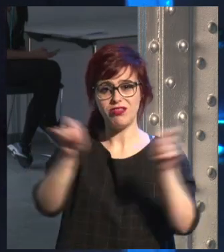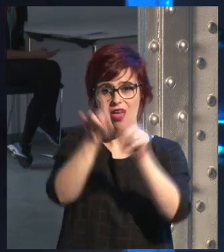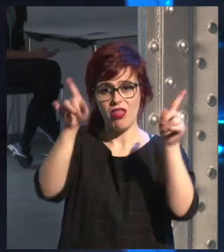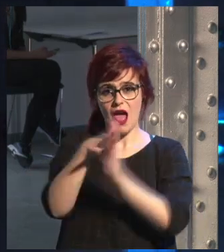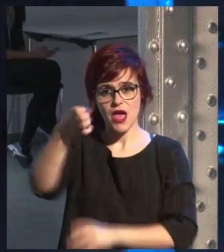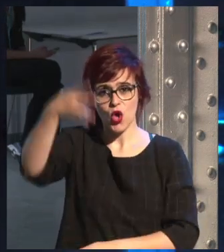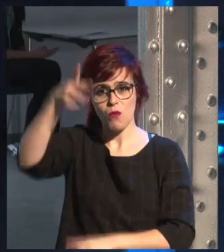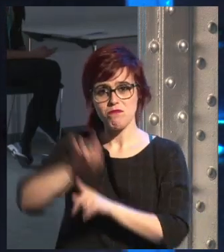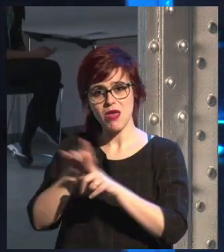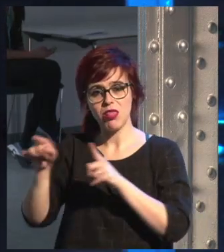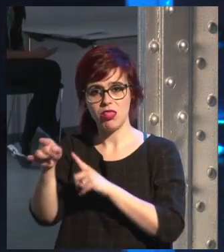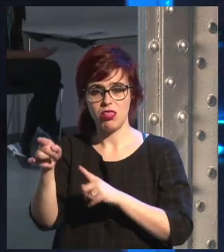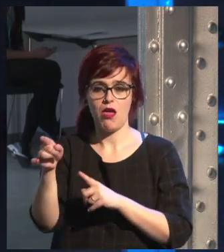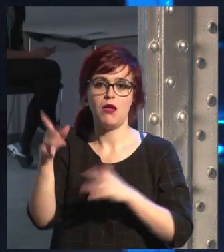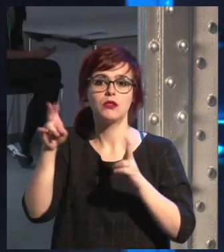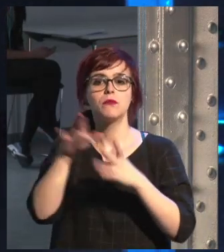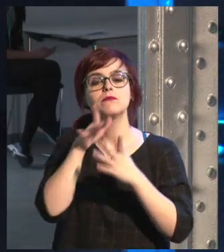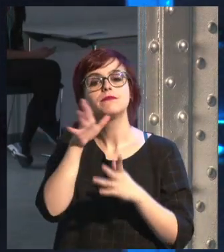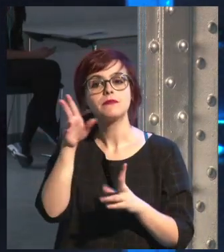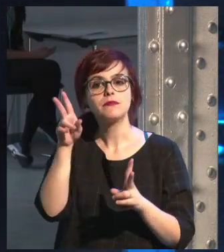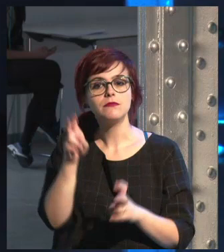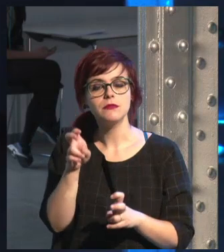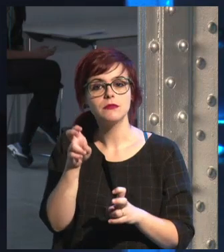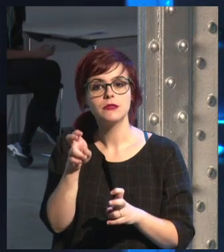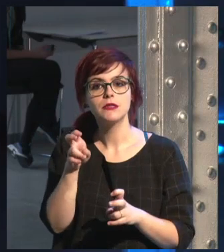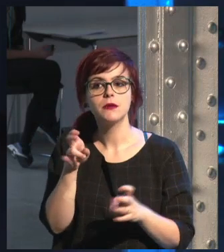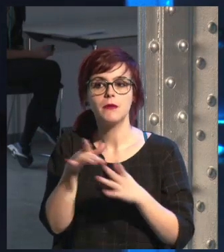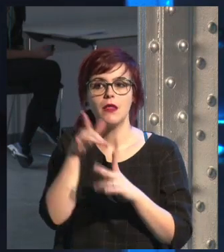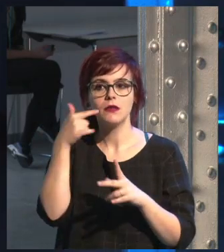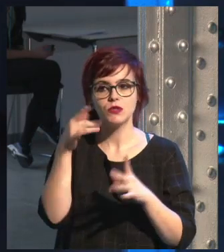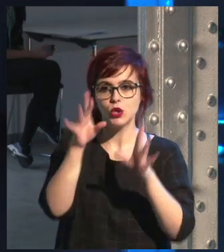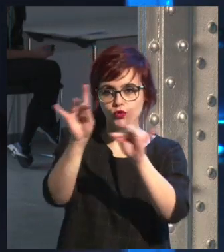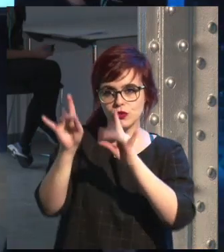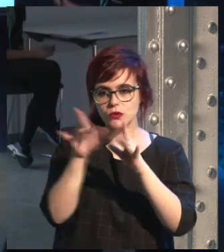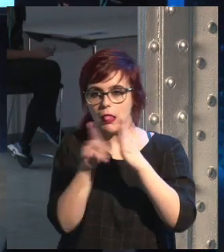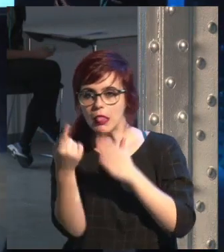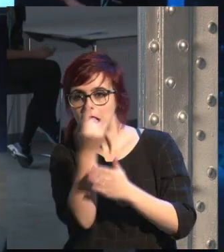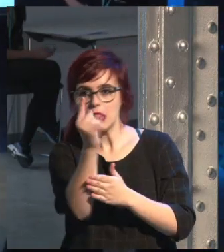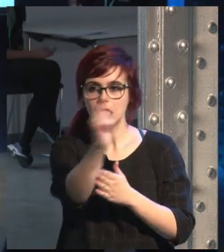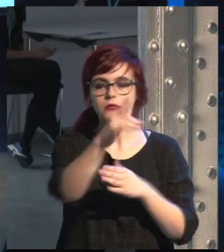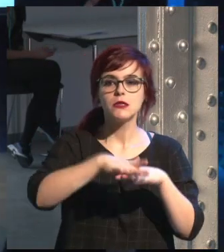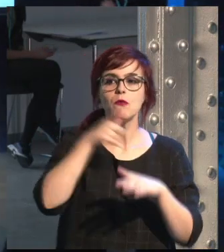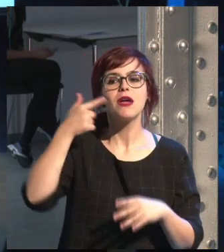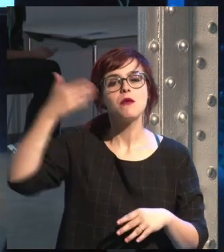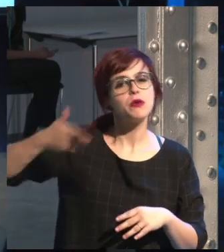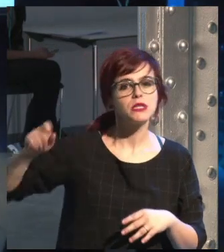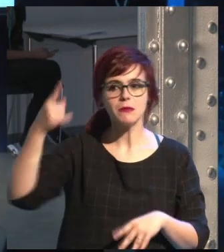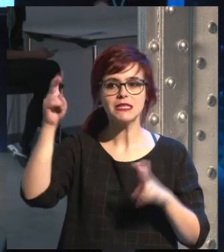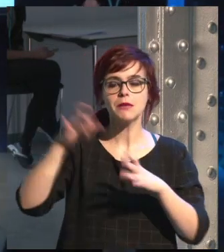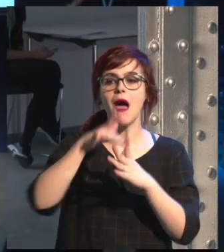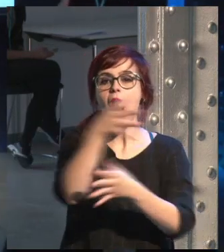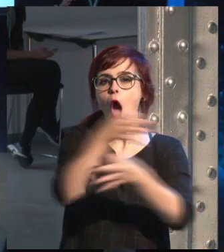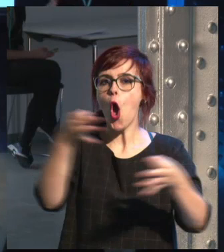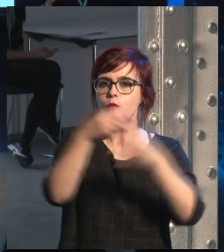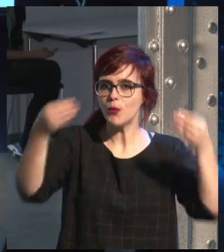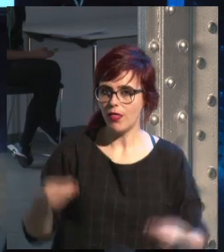encomienda, que ahora vamos a poder luego jugar con ella y dar vueltas. Vale, aquí os quiero hablar un poco de la importancia que hablamos de la optimización, ¿no? Esto